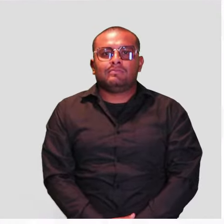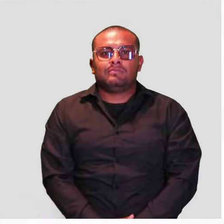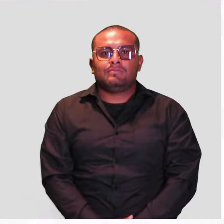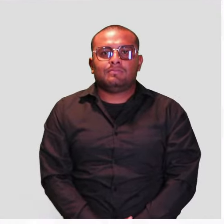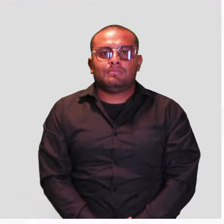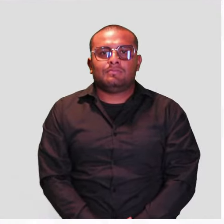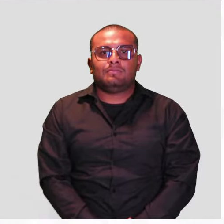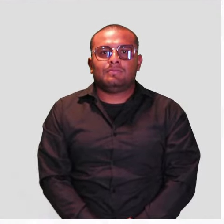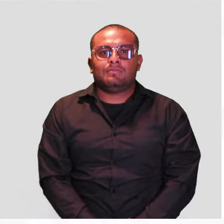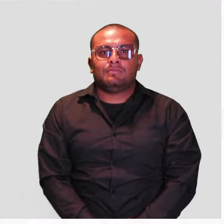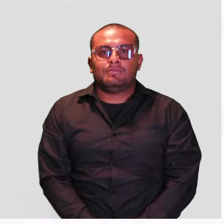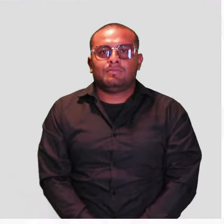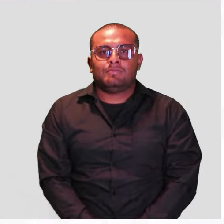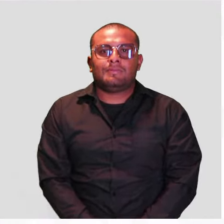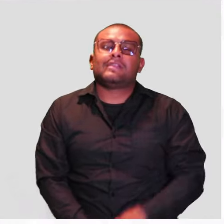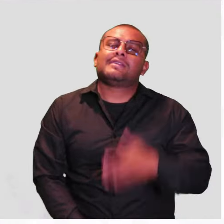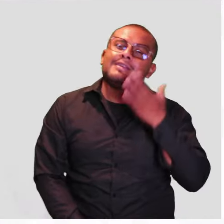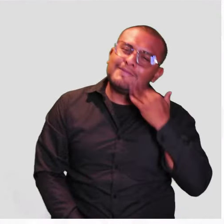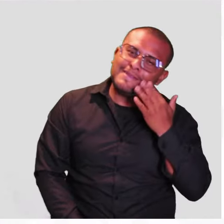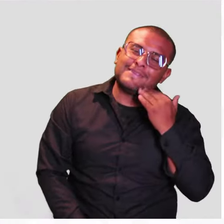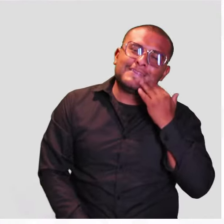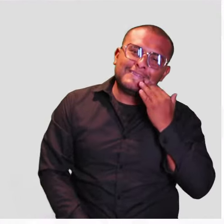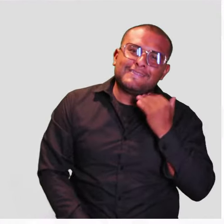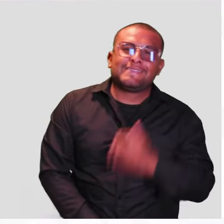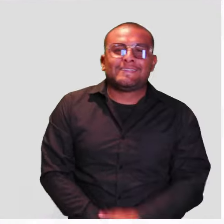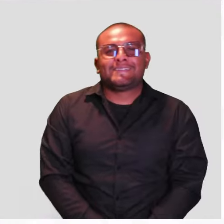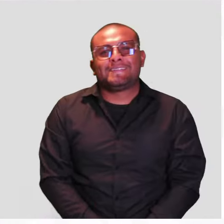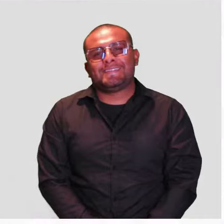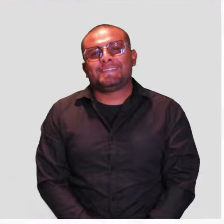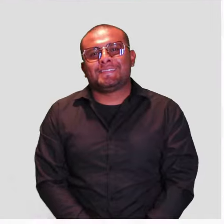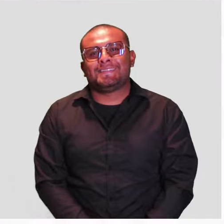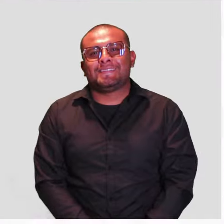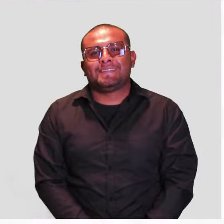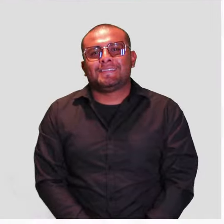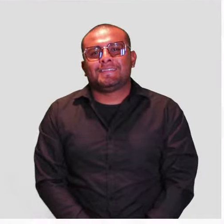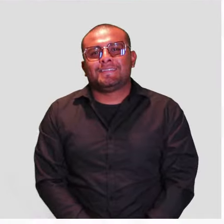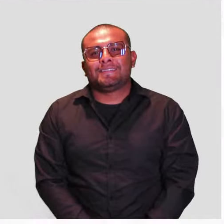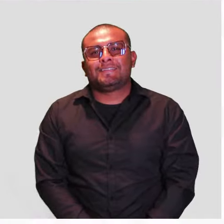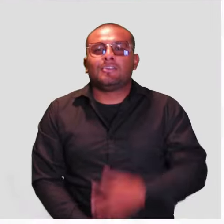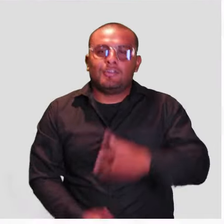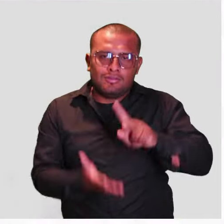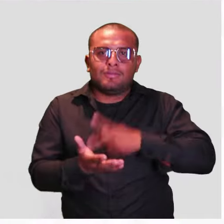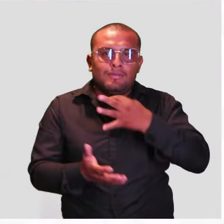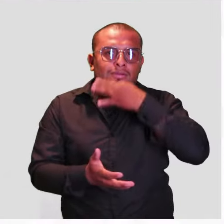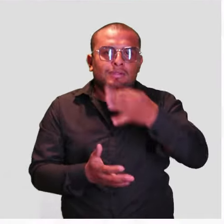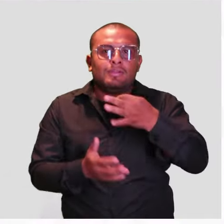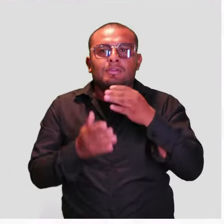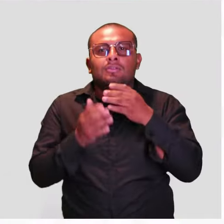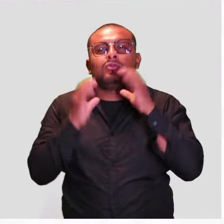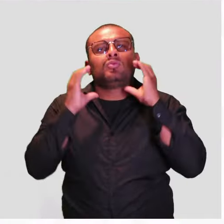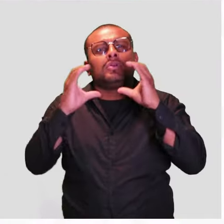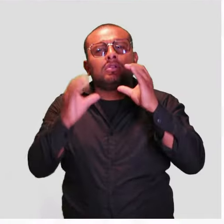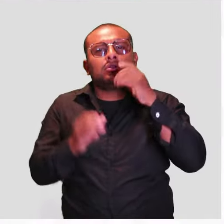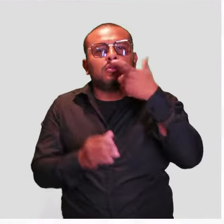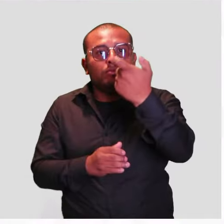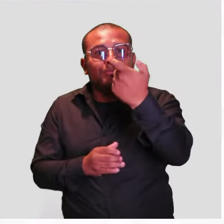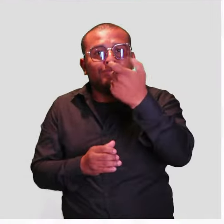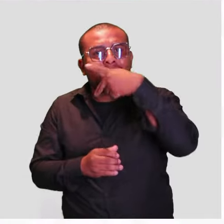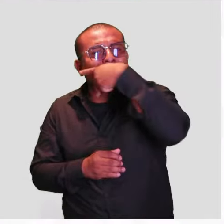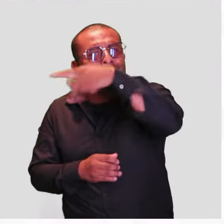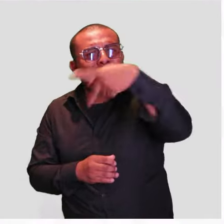Qué amable, qué amable. Bien, insisto en cuidar la economía de los sanjuanenses y las sanjuanenses, nuestras